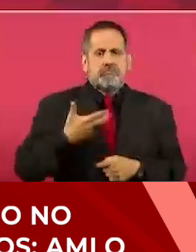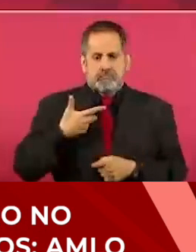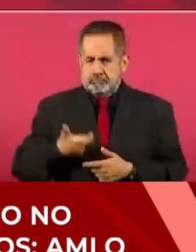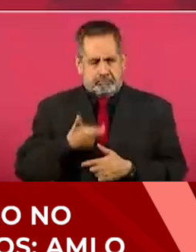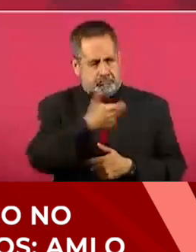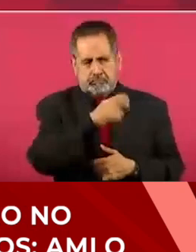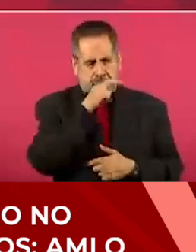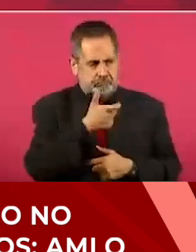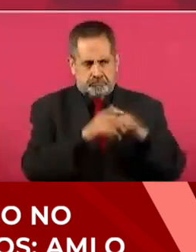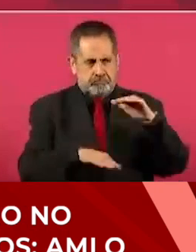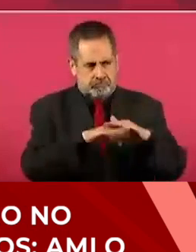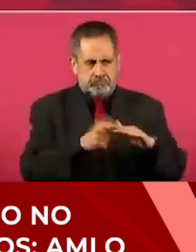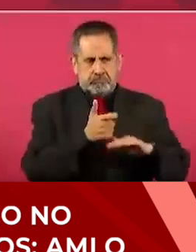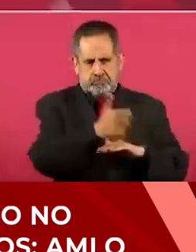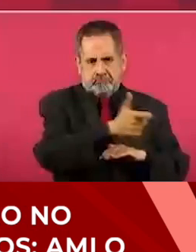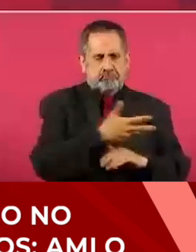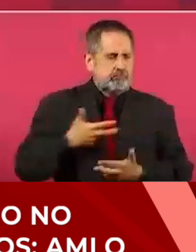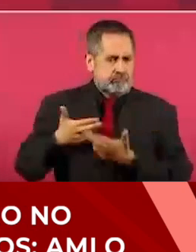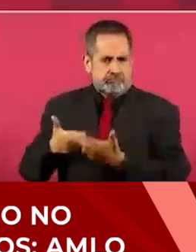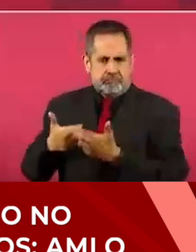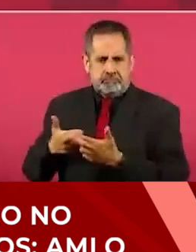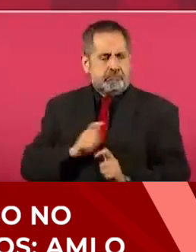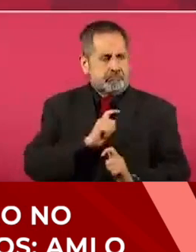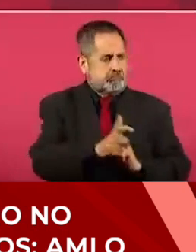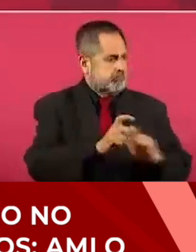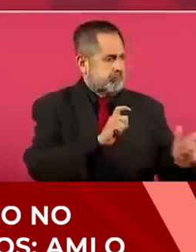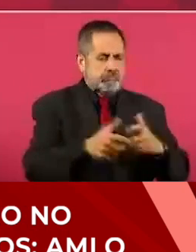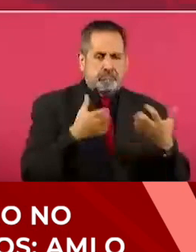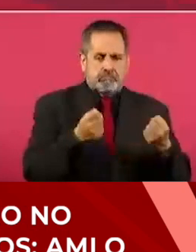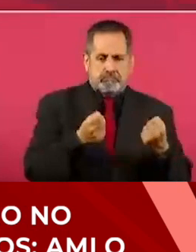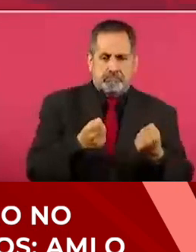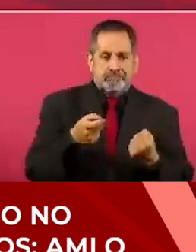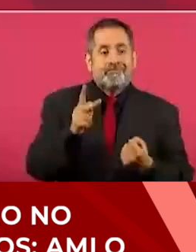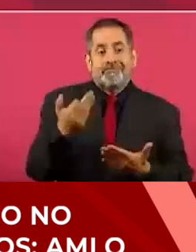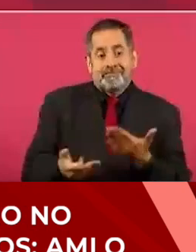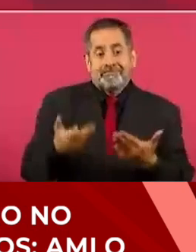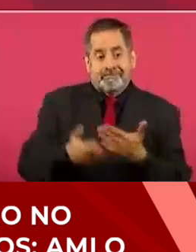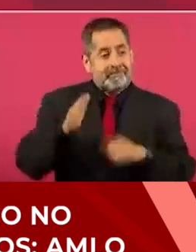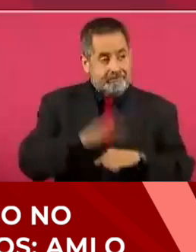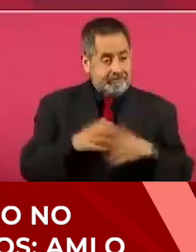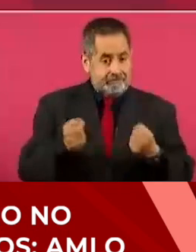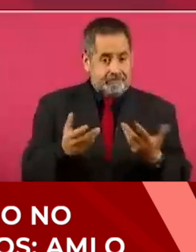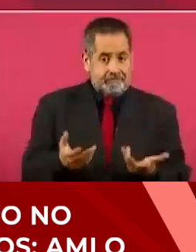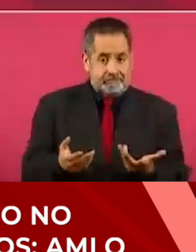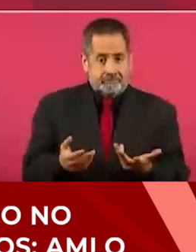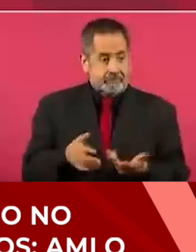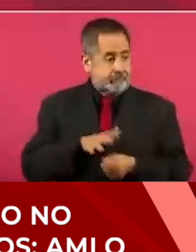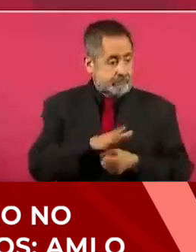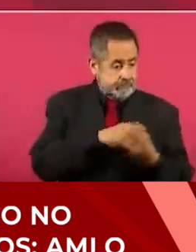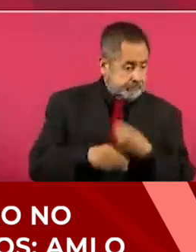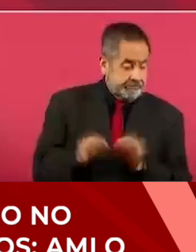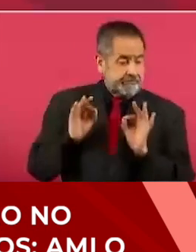garantía, tenemos para comprar toda la leche, pero nos hace falta, o sea, no somos